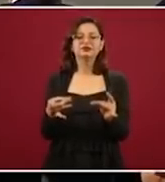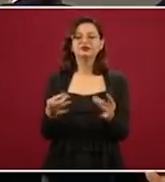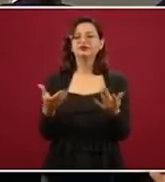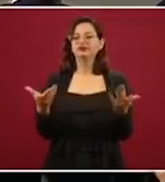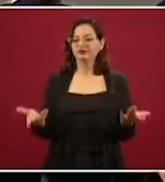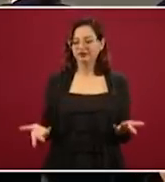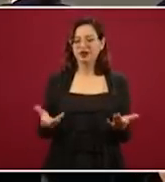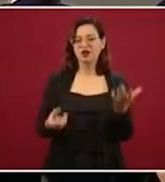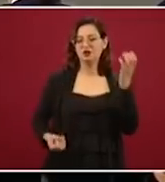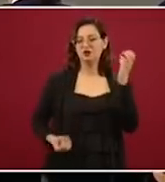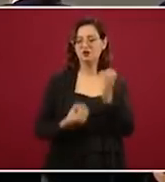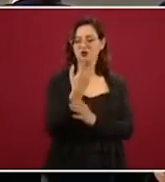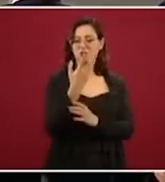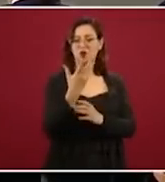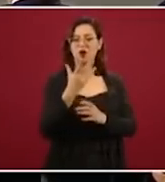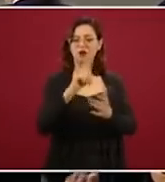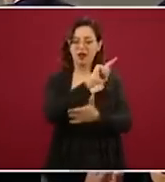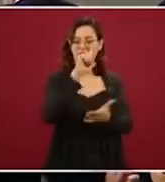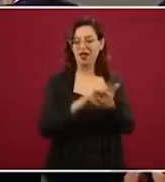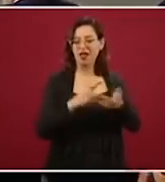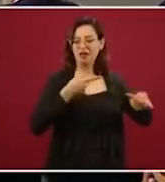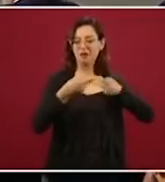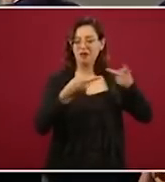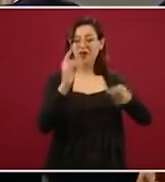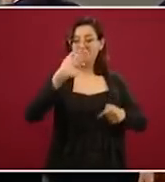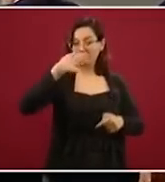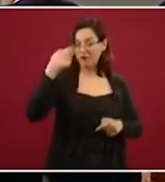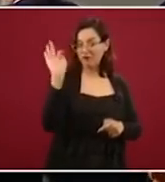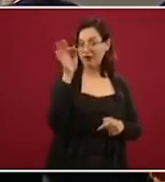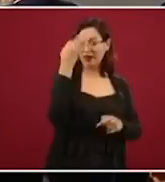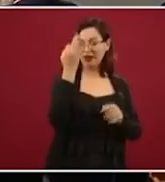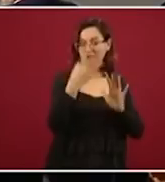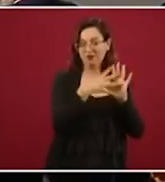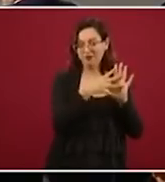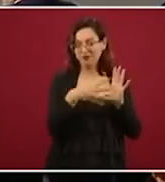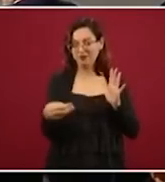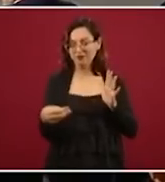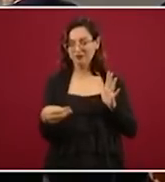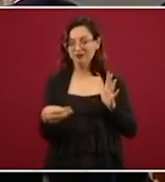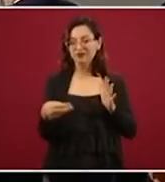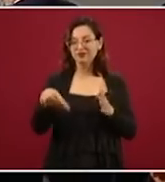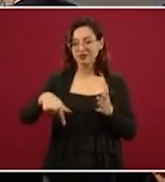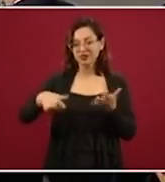este plan federal se acopla con